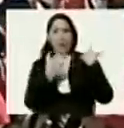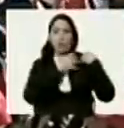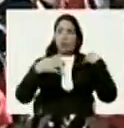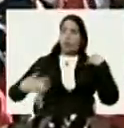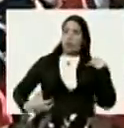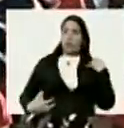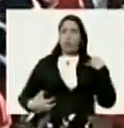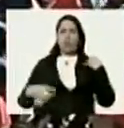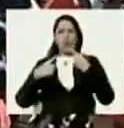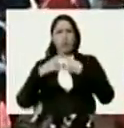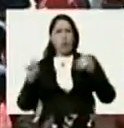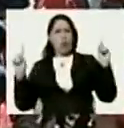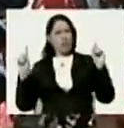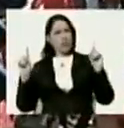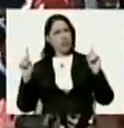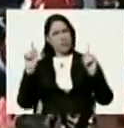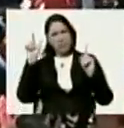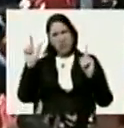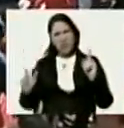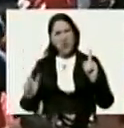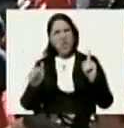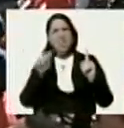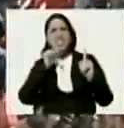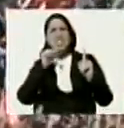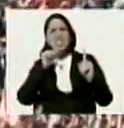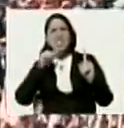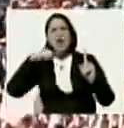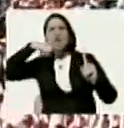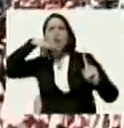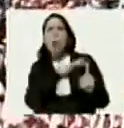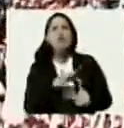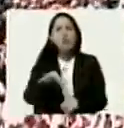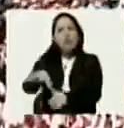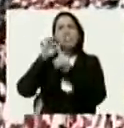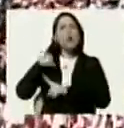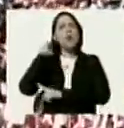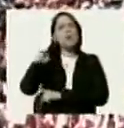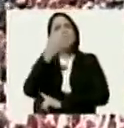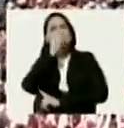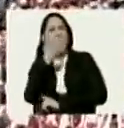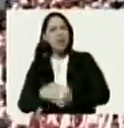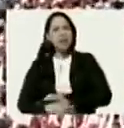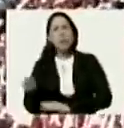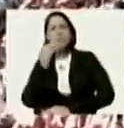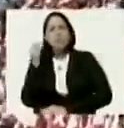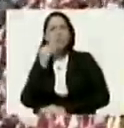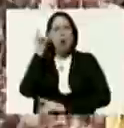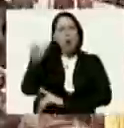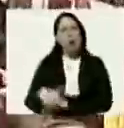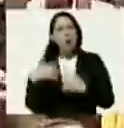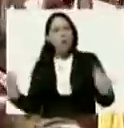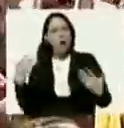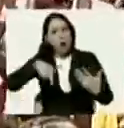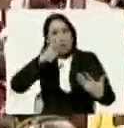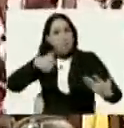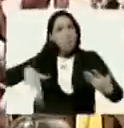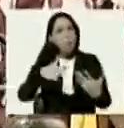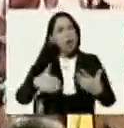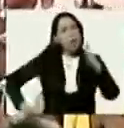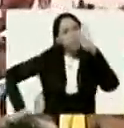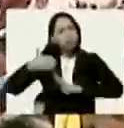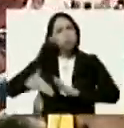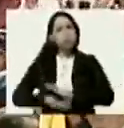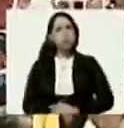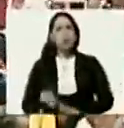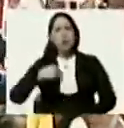presidente. ¿Quién coño te eligió a ti? ¡Ah, payaso, bobolongo! ¡Aquí está el pueblo! ¡Y